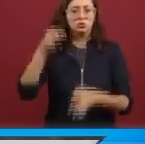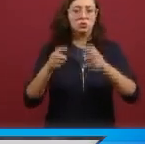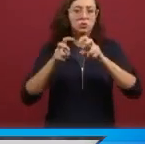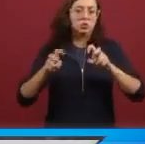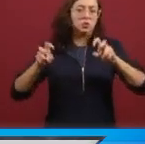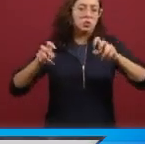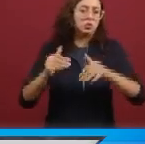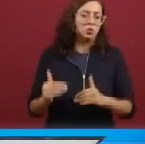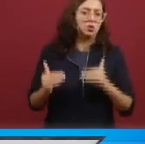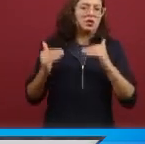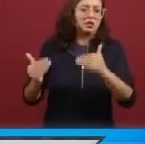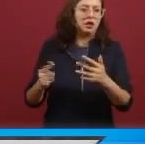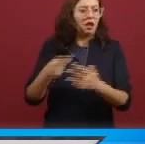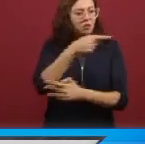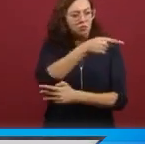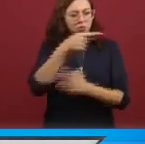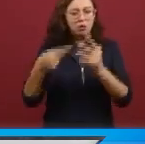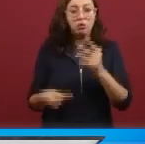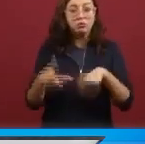No hay